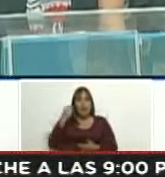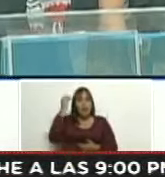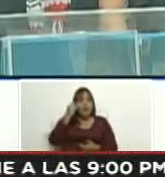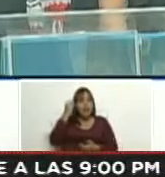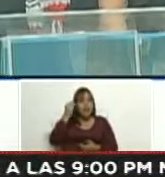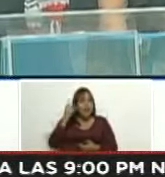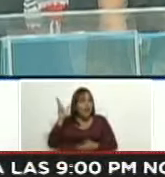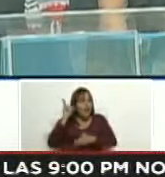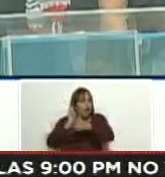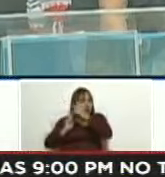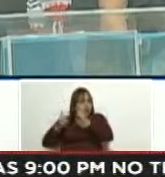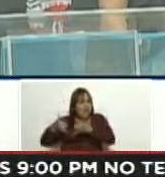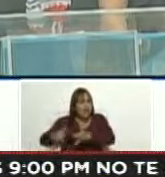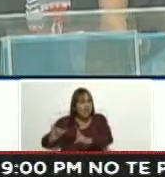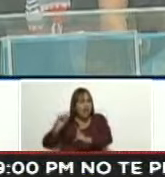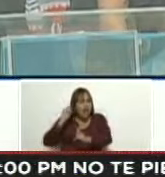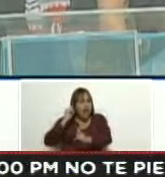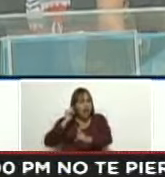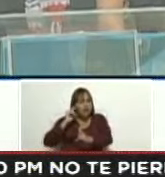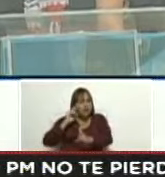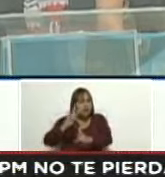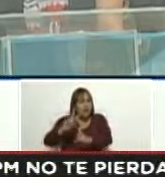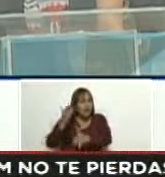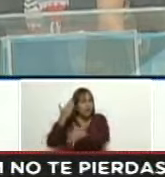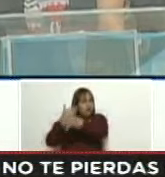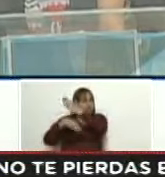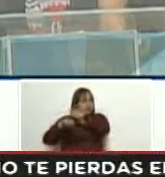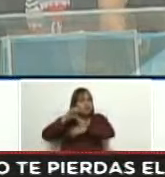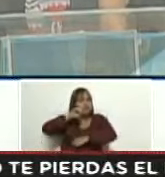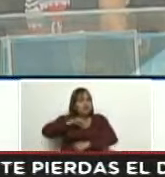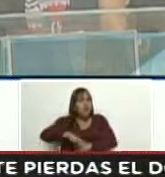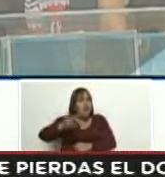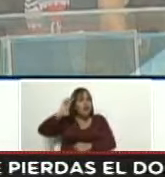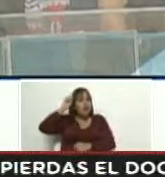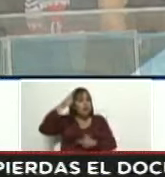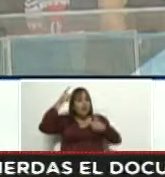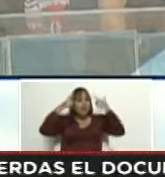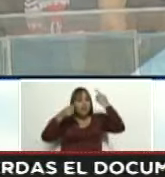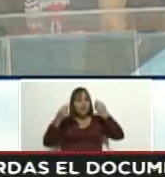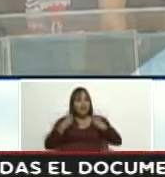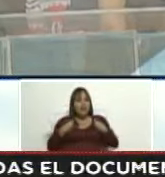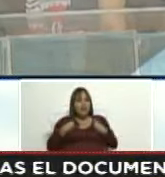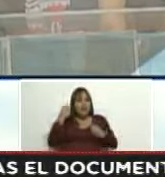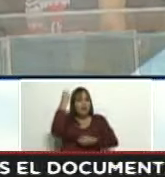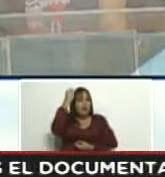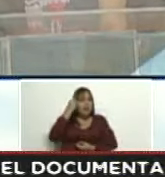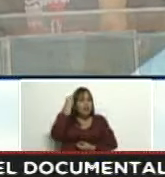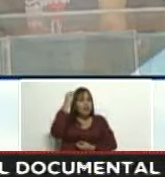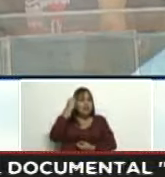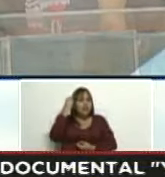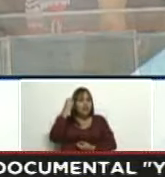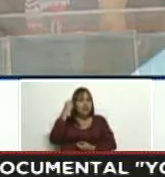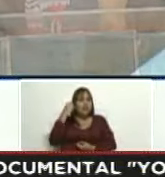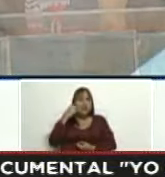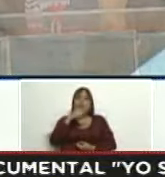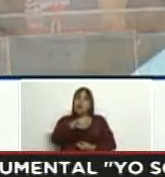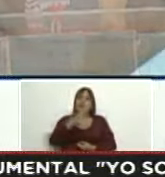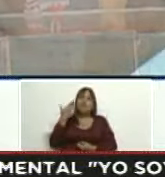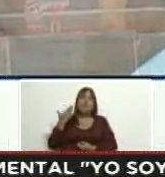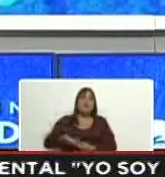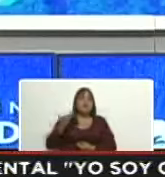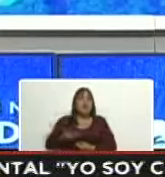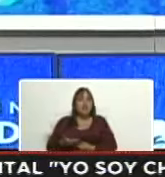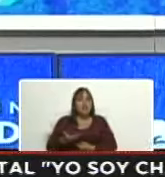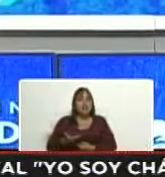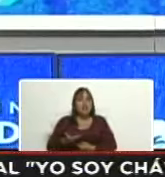Rosiné y ve el camino recorrido y recuerda al Chávez vivo, uno piensa, ha valido la pena y vale